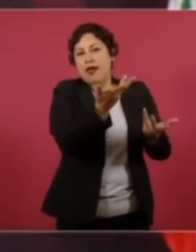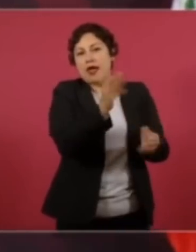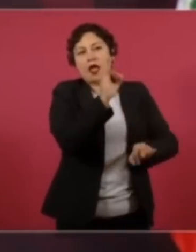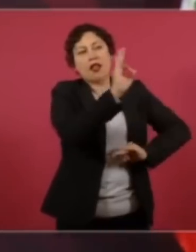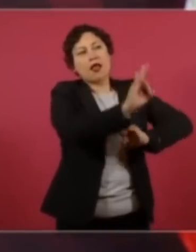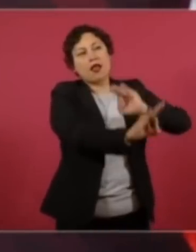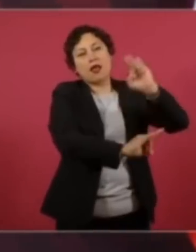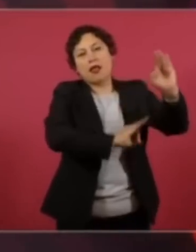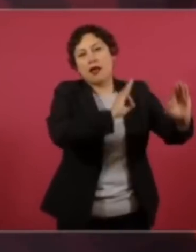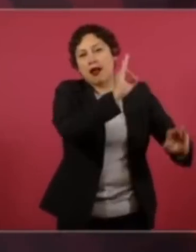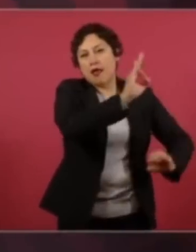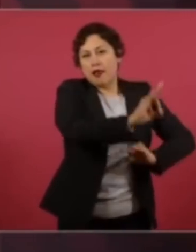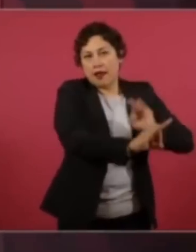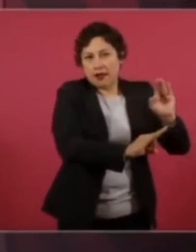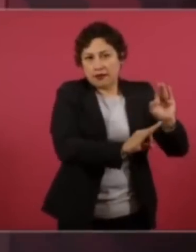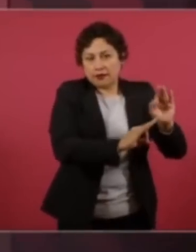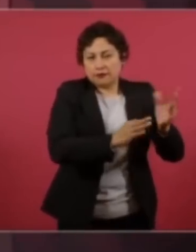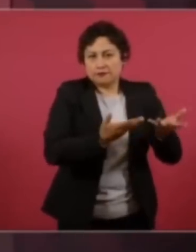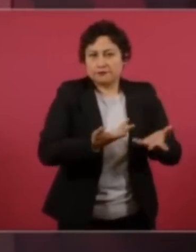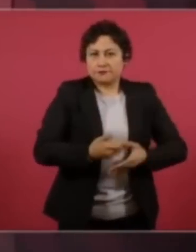Y